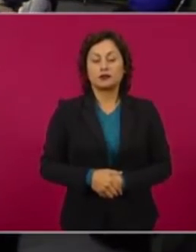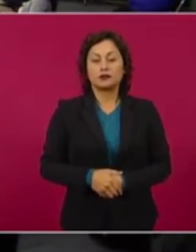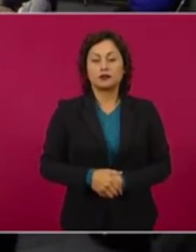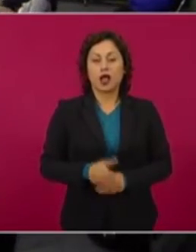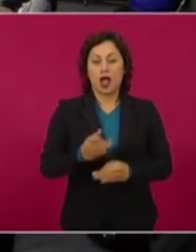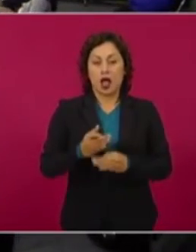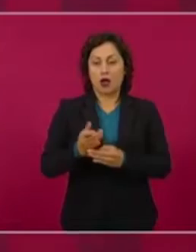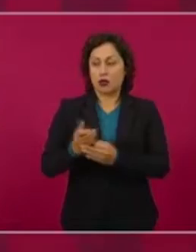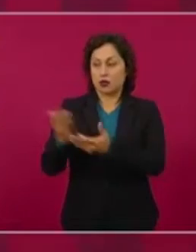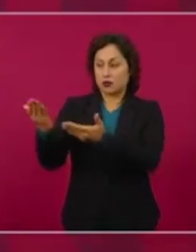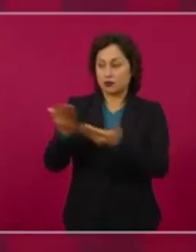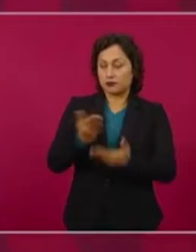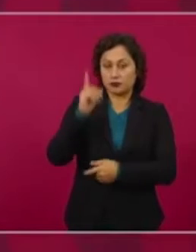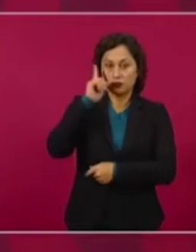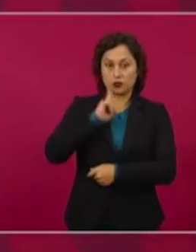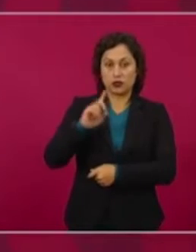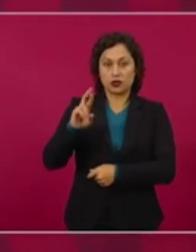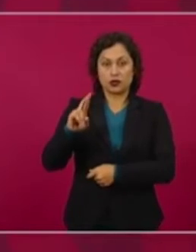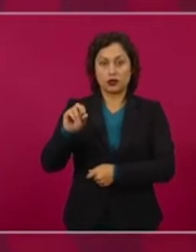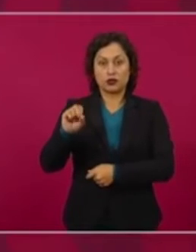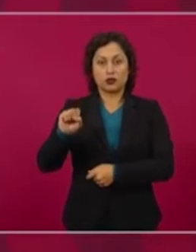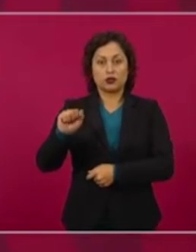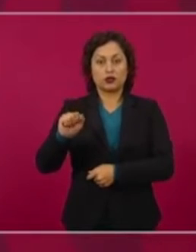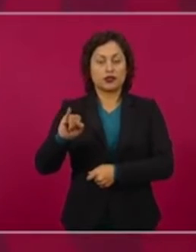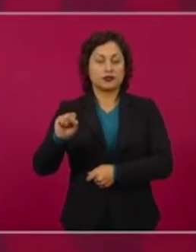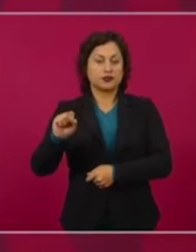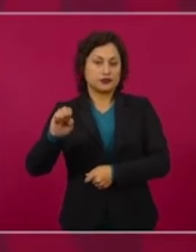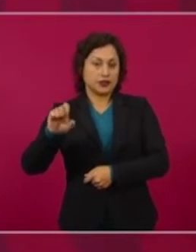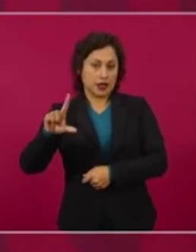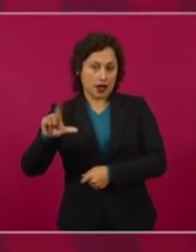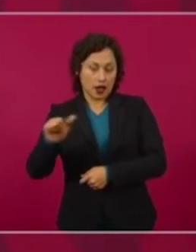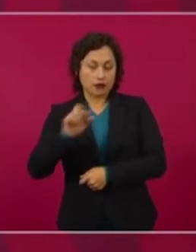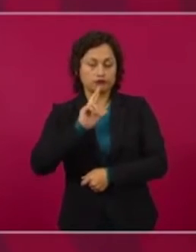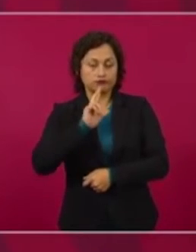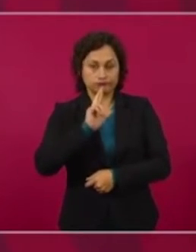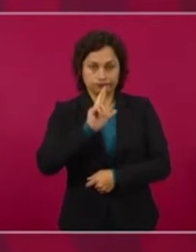Rosa Isela, para el caso de